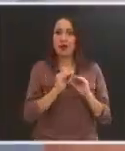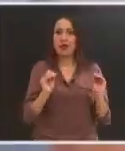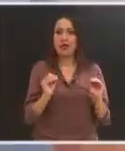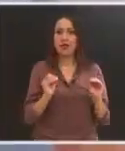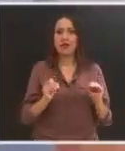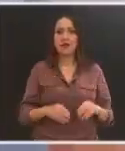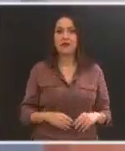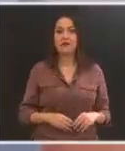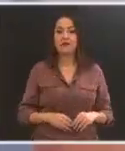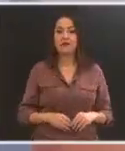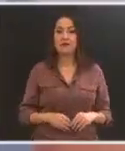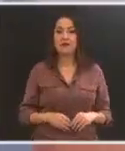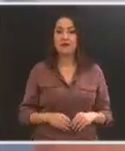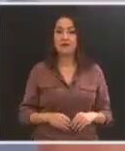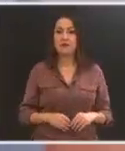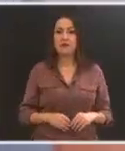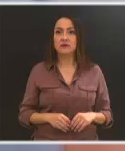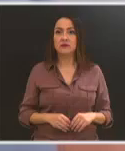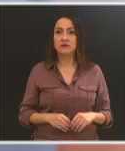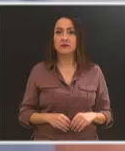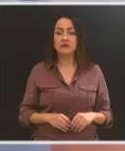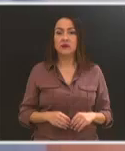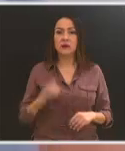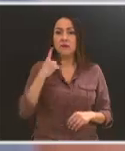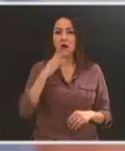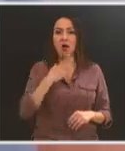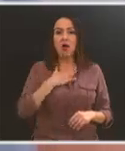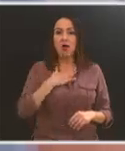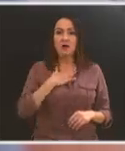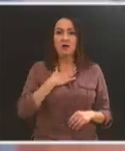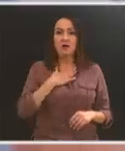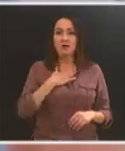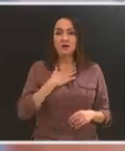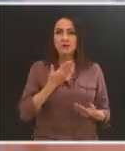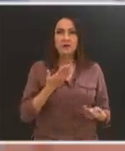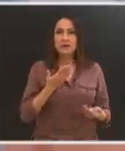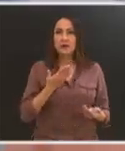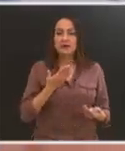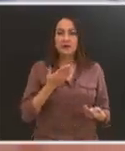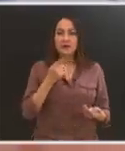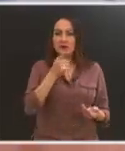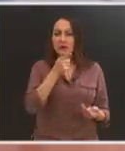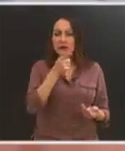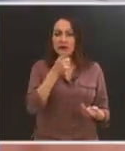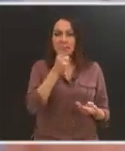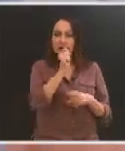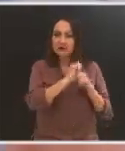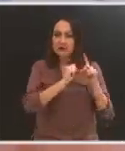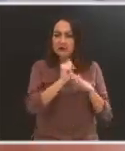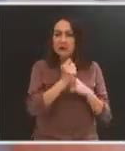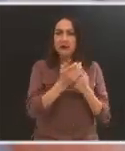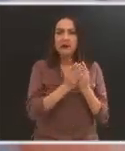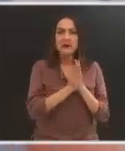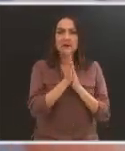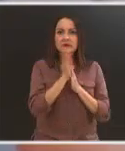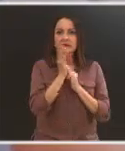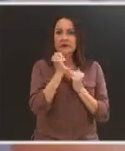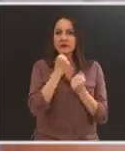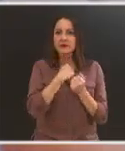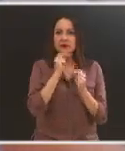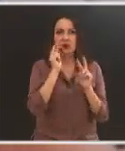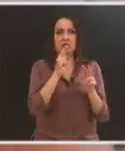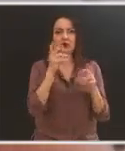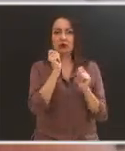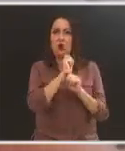va. No, para mí es sorprendente esto. O sea, para mí, ya me admira ver